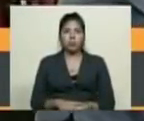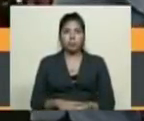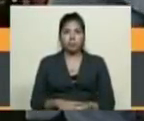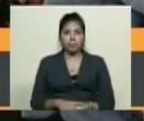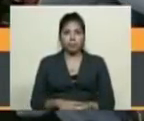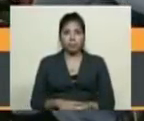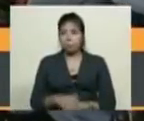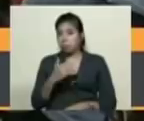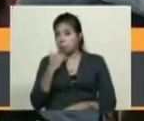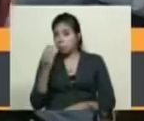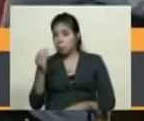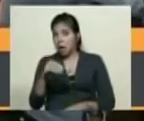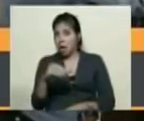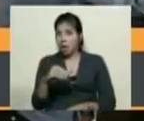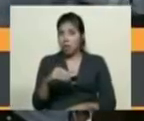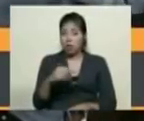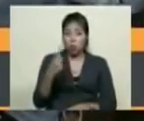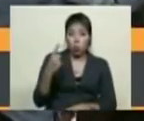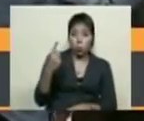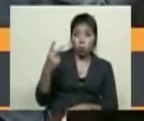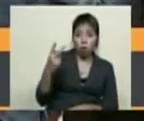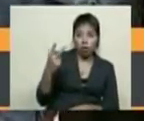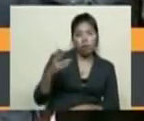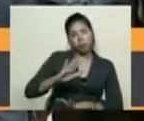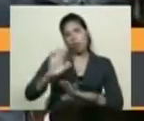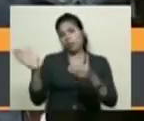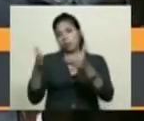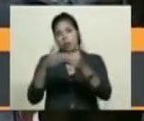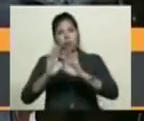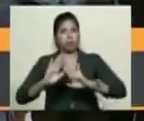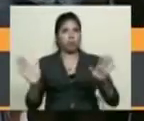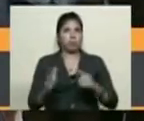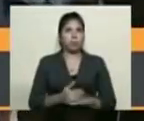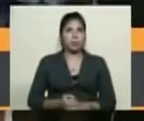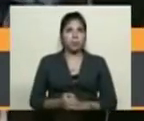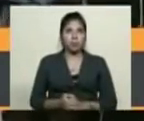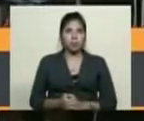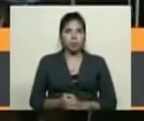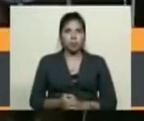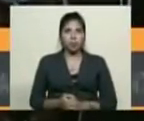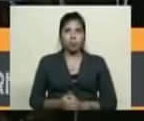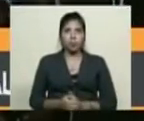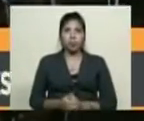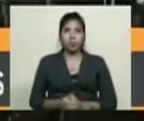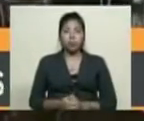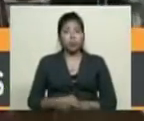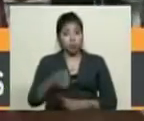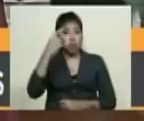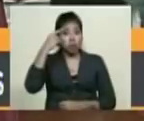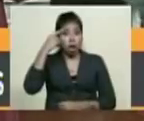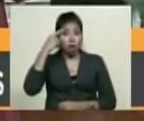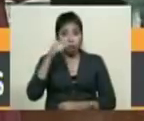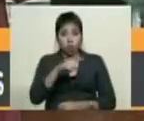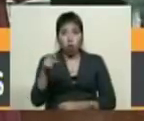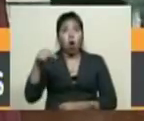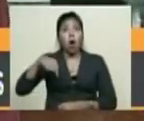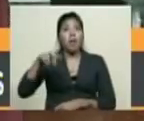A la una, a las dos, a las tres, se cierran las preguntas. Entonces, ya saben, es